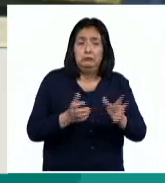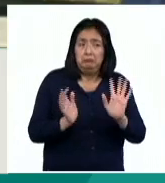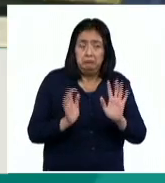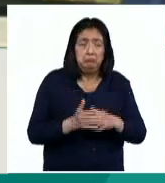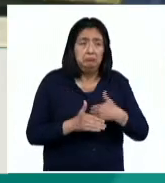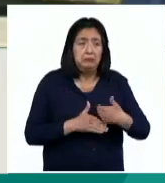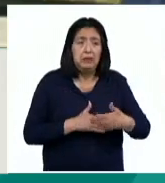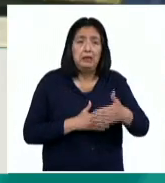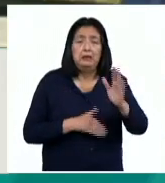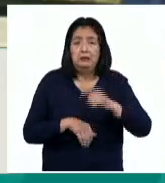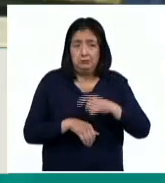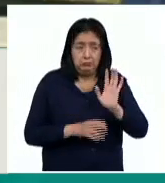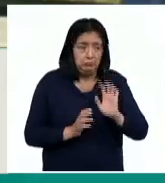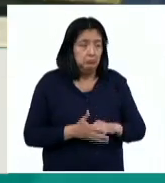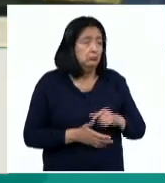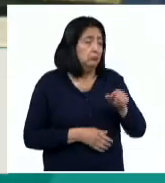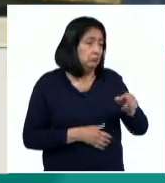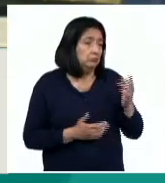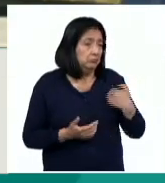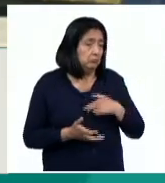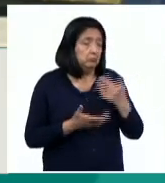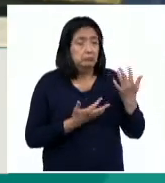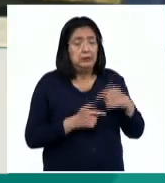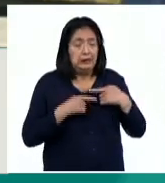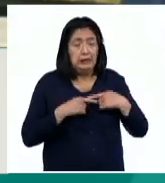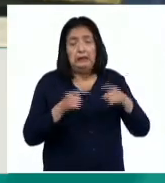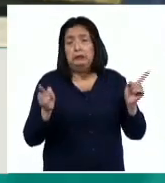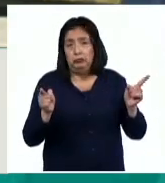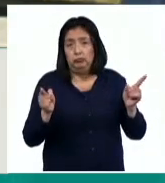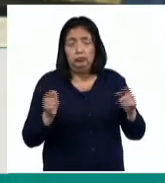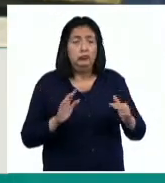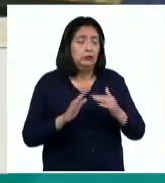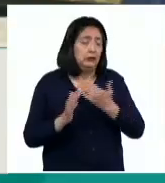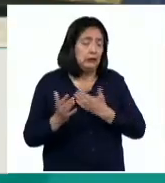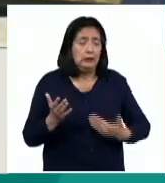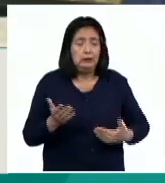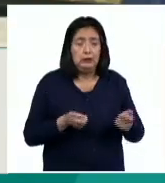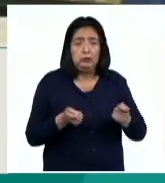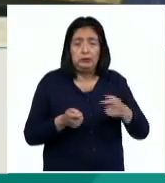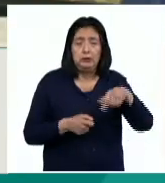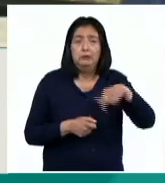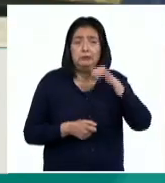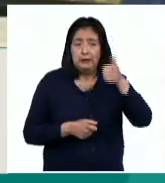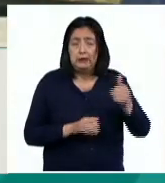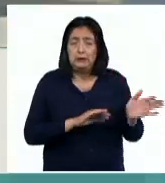por un periodo mayor de tiempo. Eso es lo que esperamos en el anuncio desde Palacio el día de mañana. Y mientras tanto, nos vamos nuevamente a las calles.